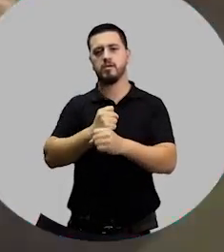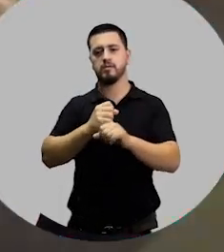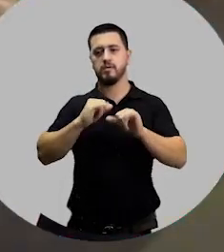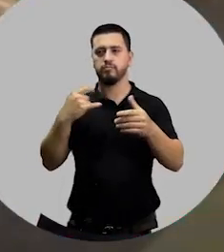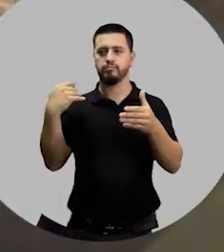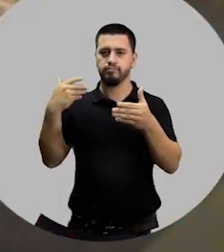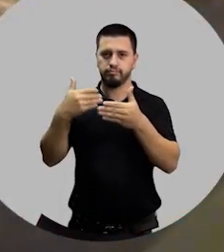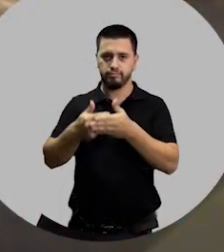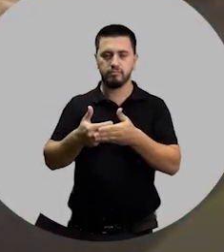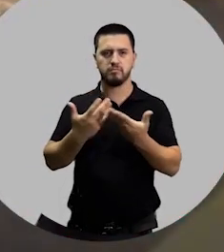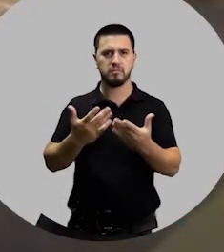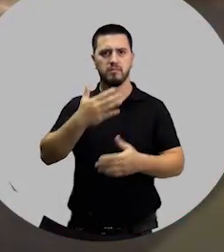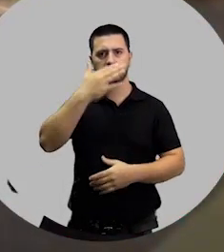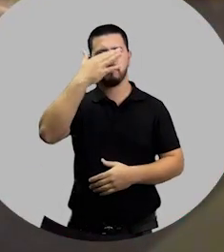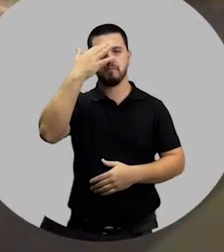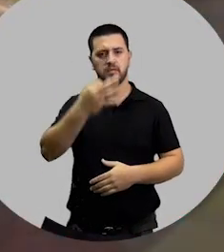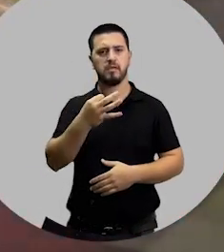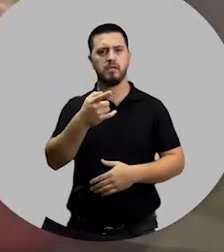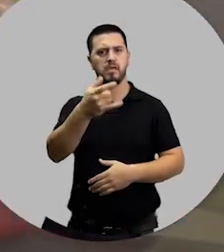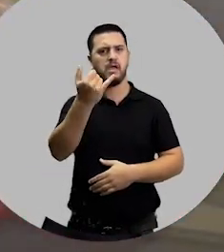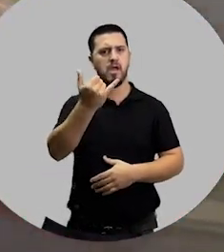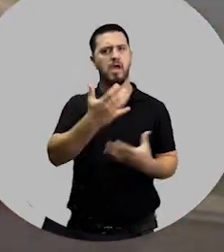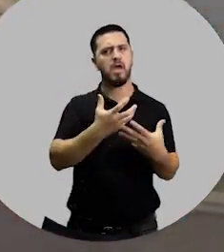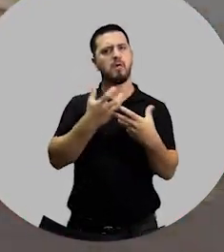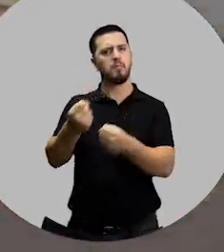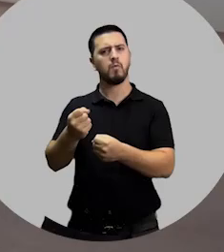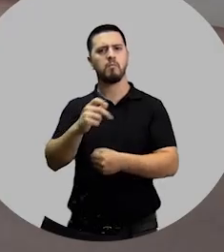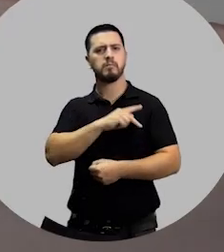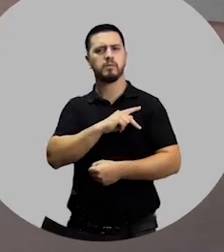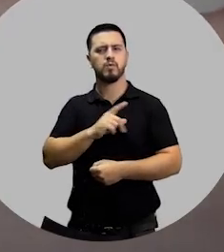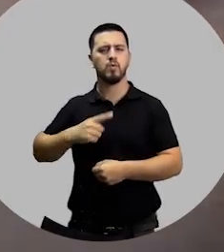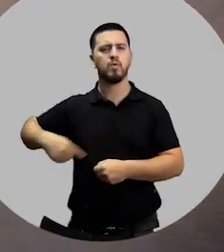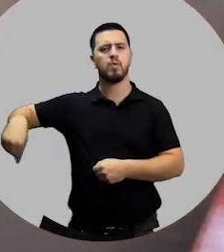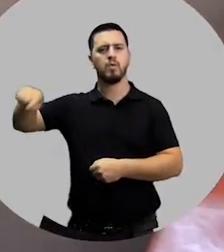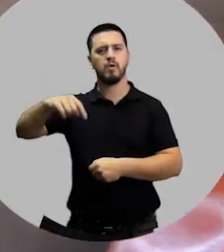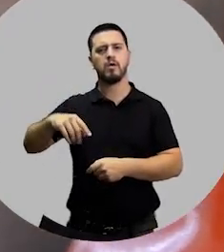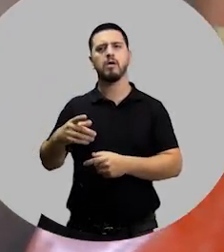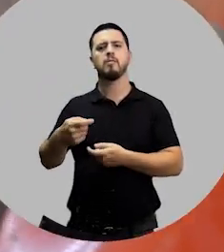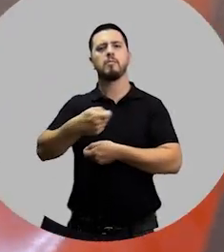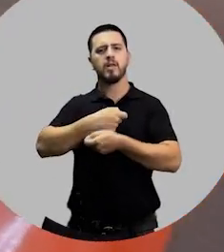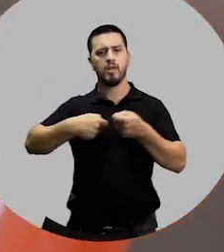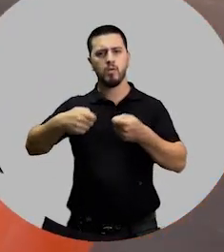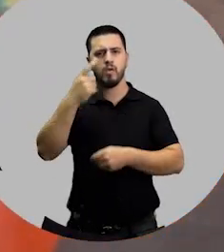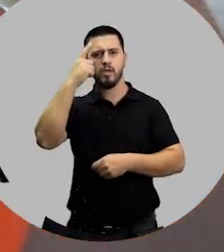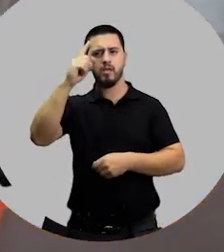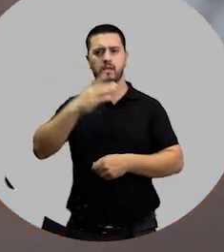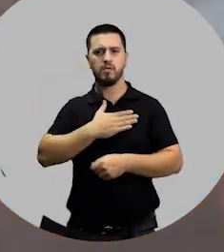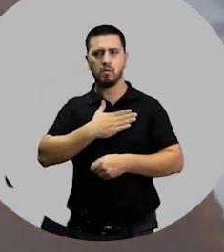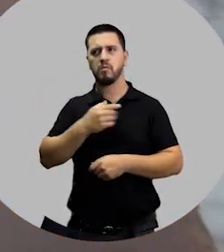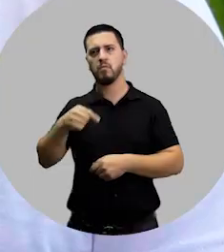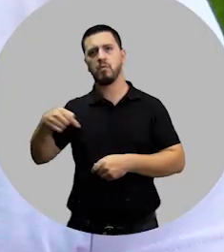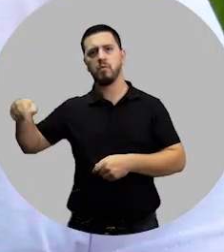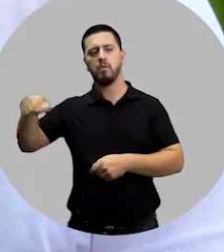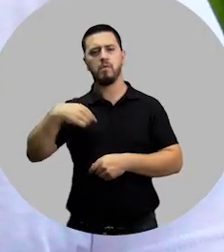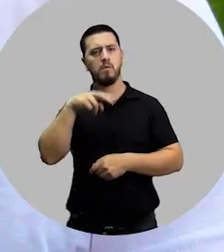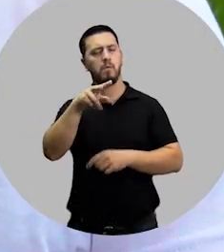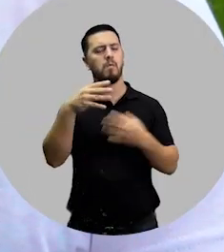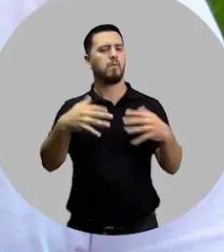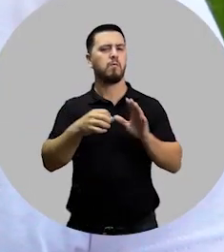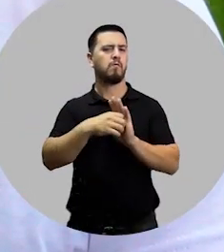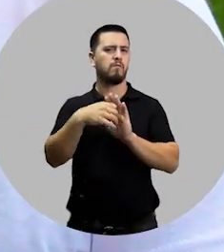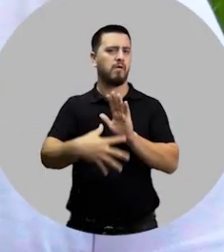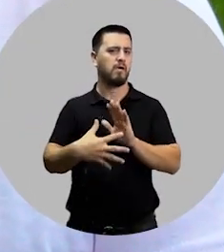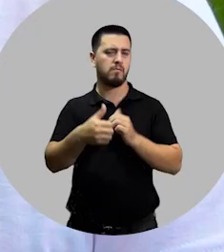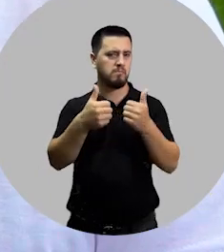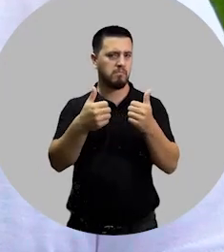que se vienen. Realmente el apoyo que le dan a la gente y a emprendedores como nosotros es muy valorable.